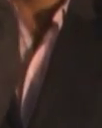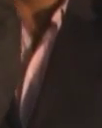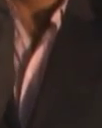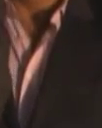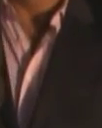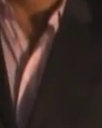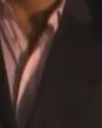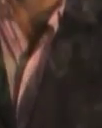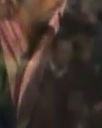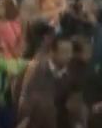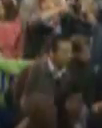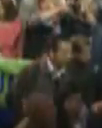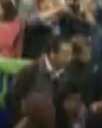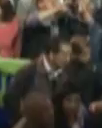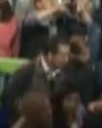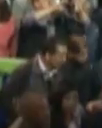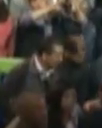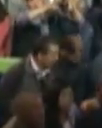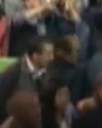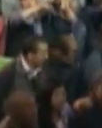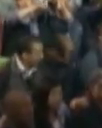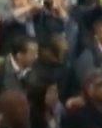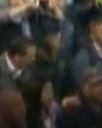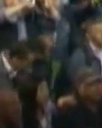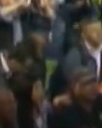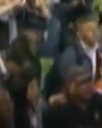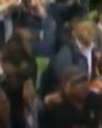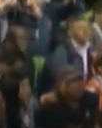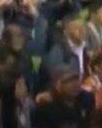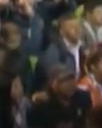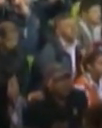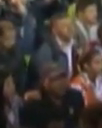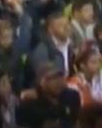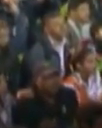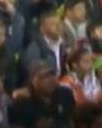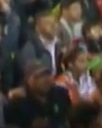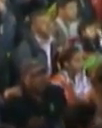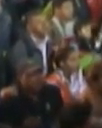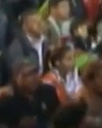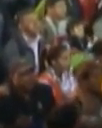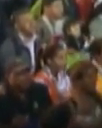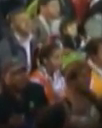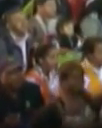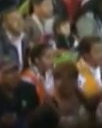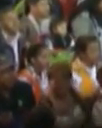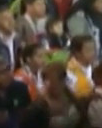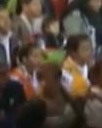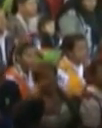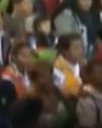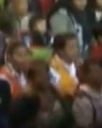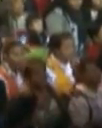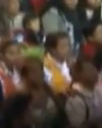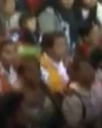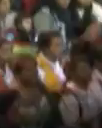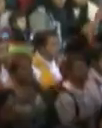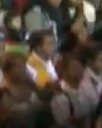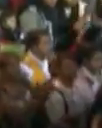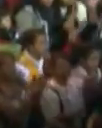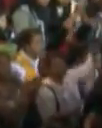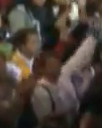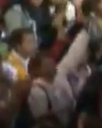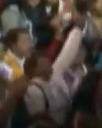compañero presidente el día de hoy inauguró una de las grandes megaconstrucciones ecuatorianas hechas